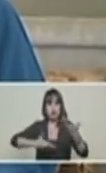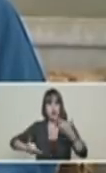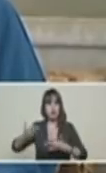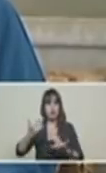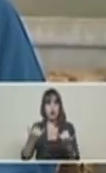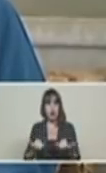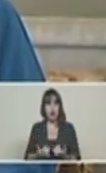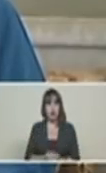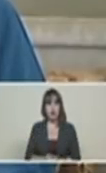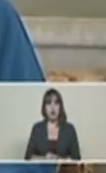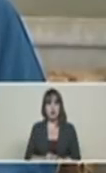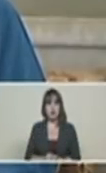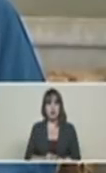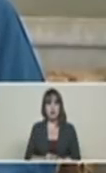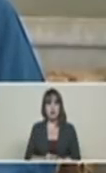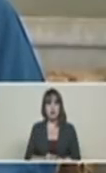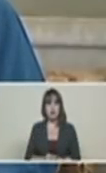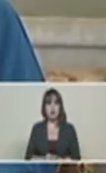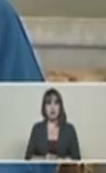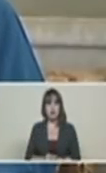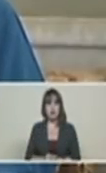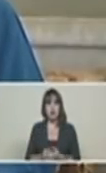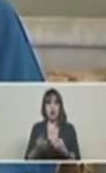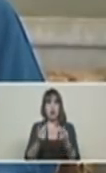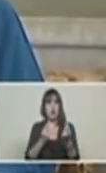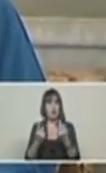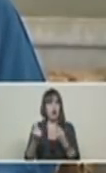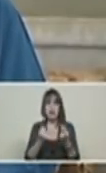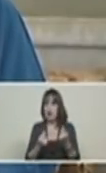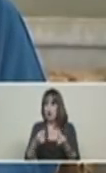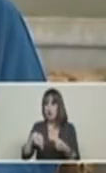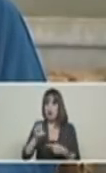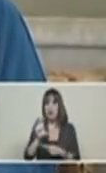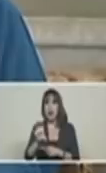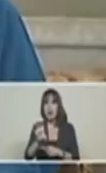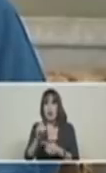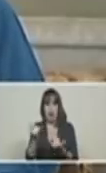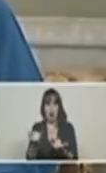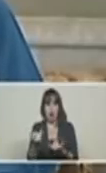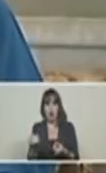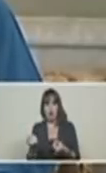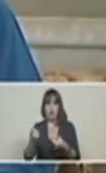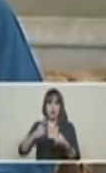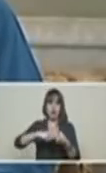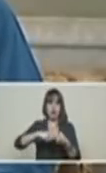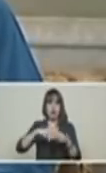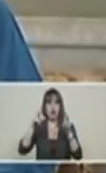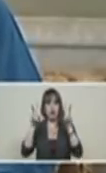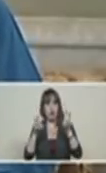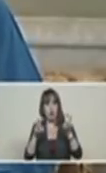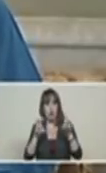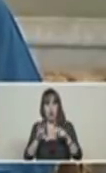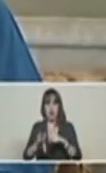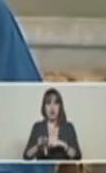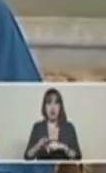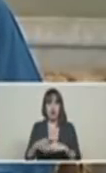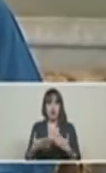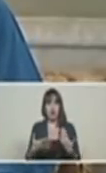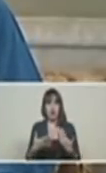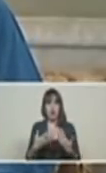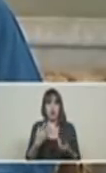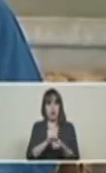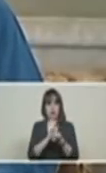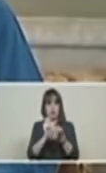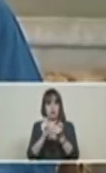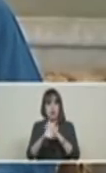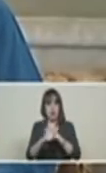cobrado como parte del funcionamiento monetario del país, entra en las arcas del Estado y se